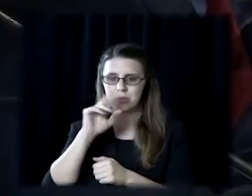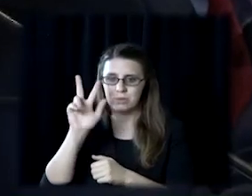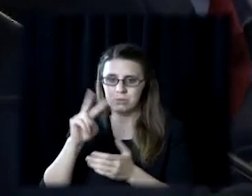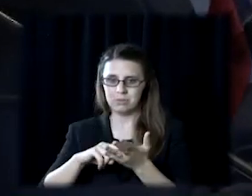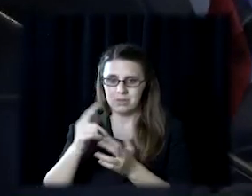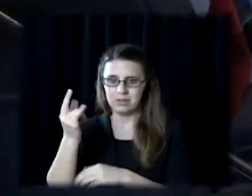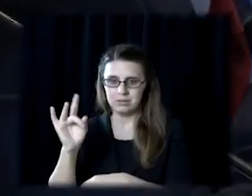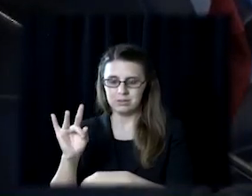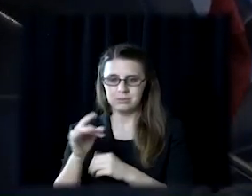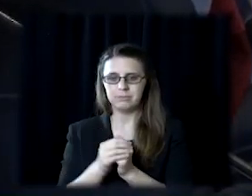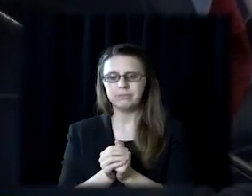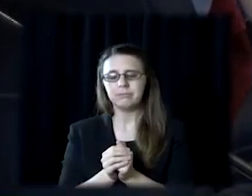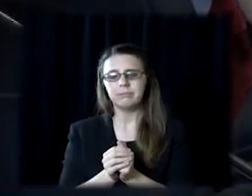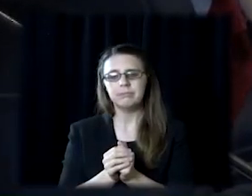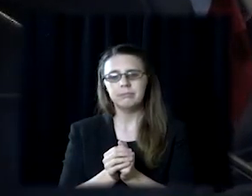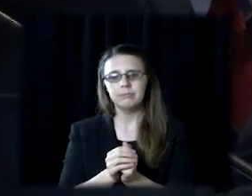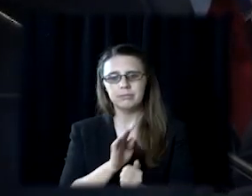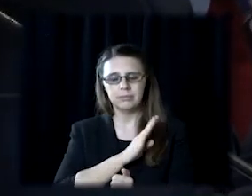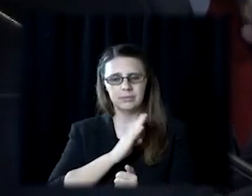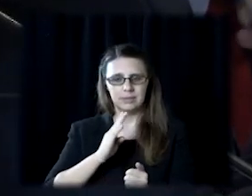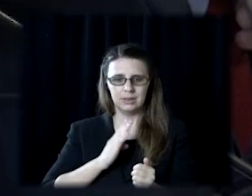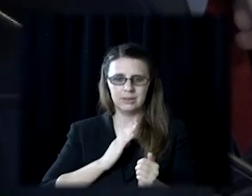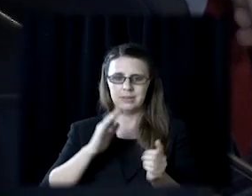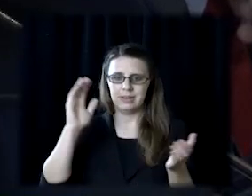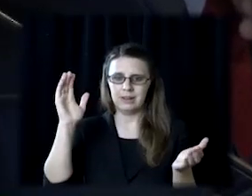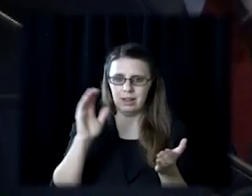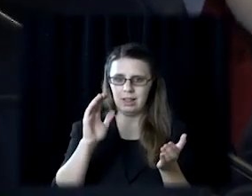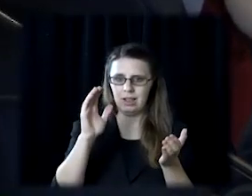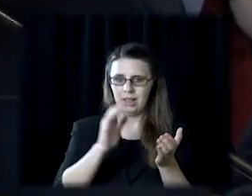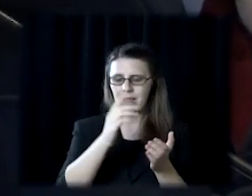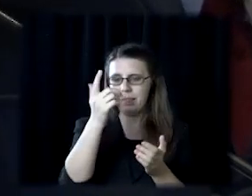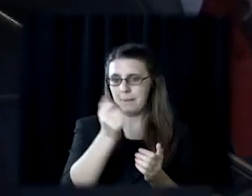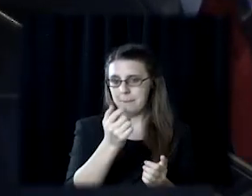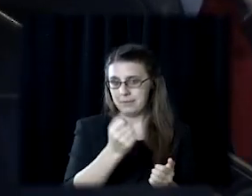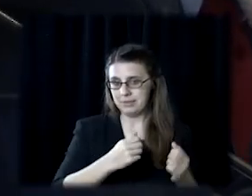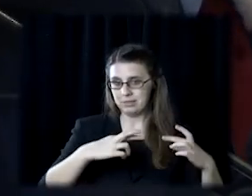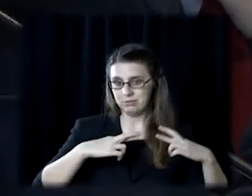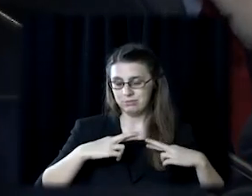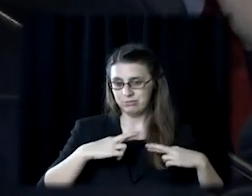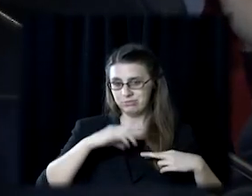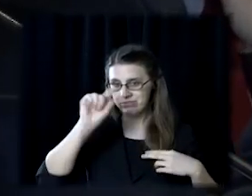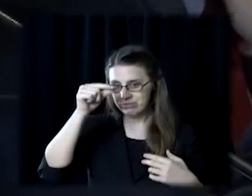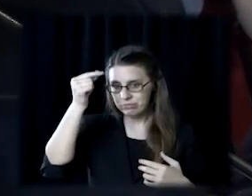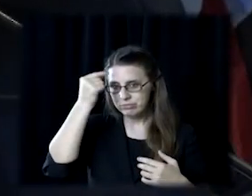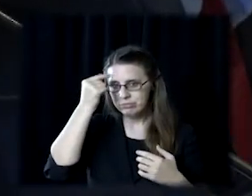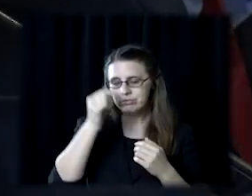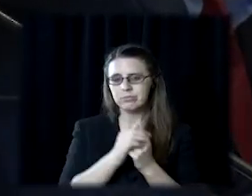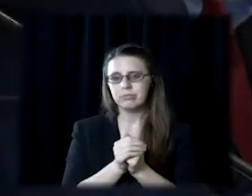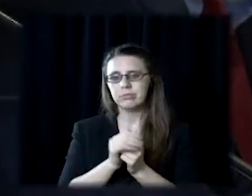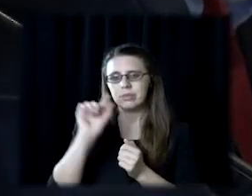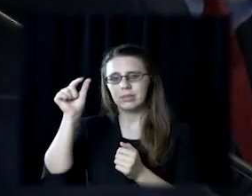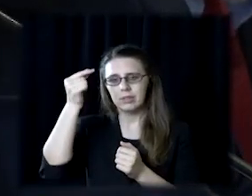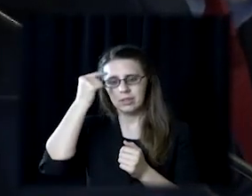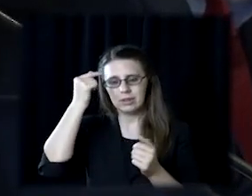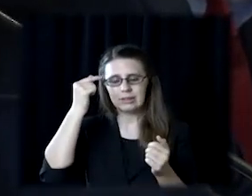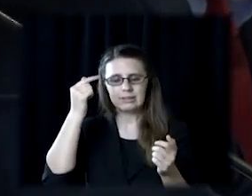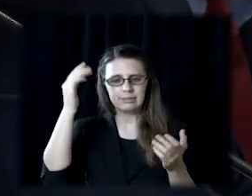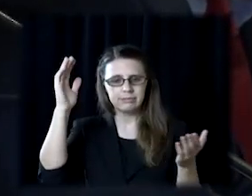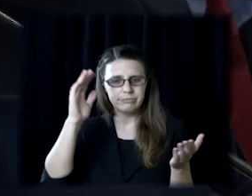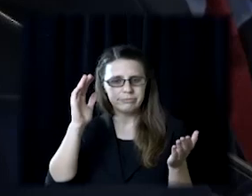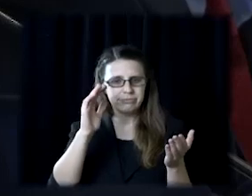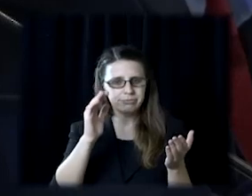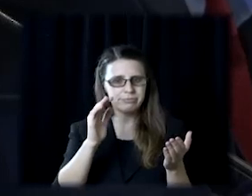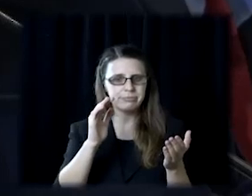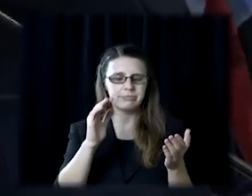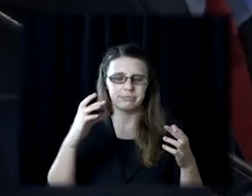Junta sigue insistiendo en una reducción de los beneficios de pensión en todos los sistemas de retiro de gobierno. El gobierno se opone a estas medidas adicionales de reducción de pensiones porque